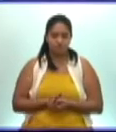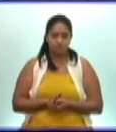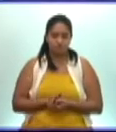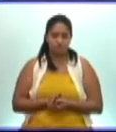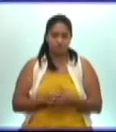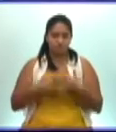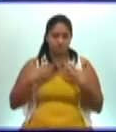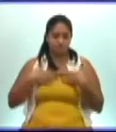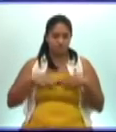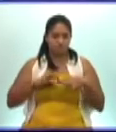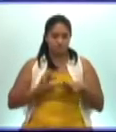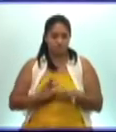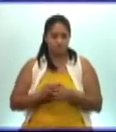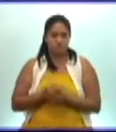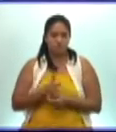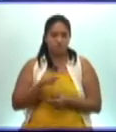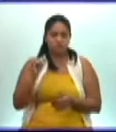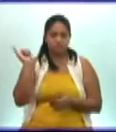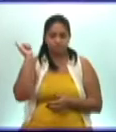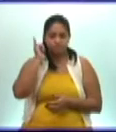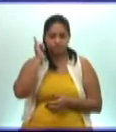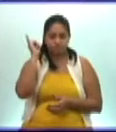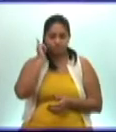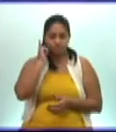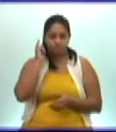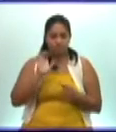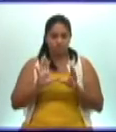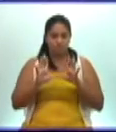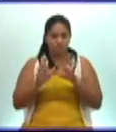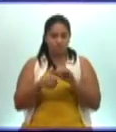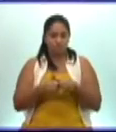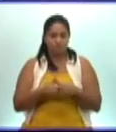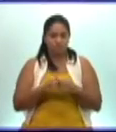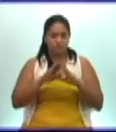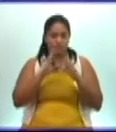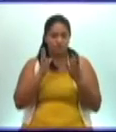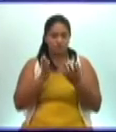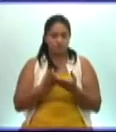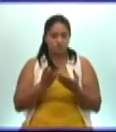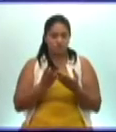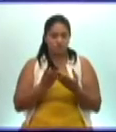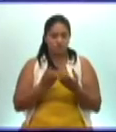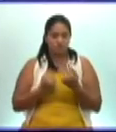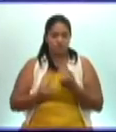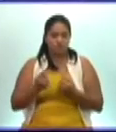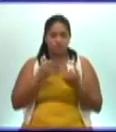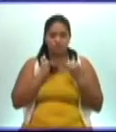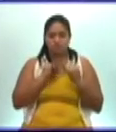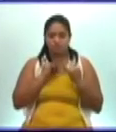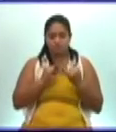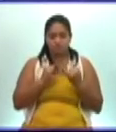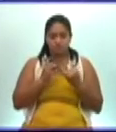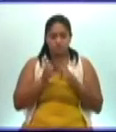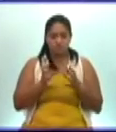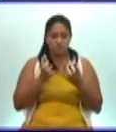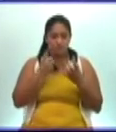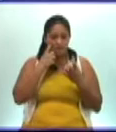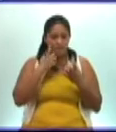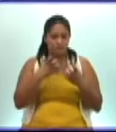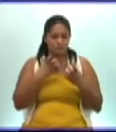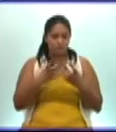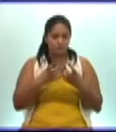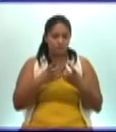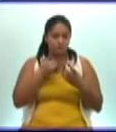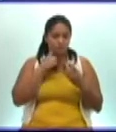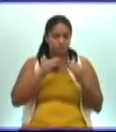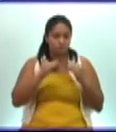Espero que este video haya completado algunos de los conceptos muy importantes que hemos discutido en el onceno grado y que